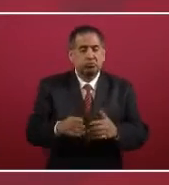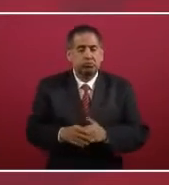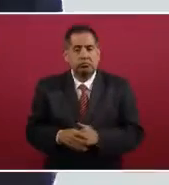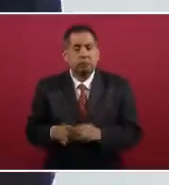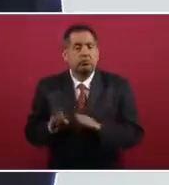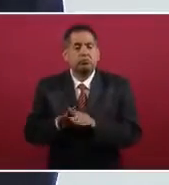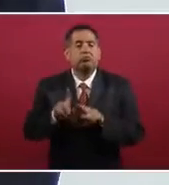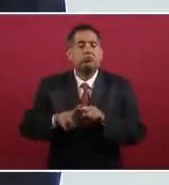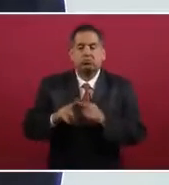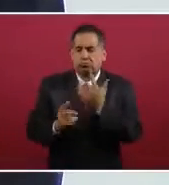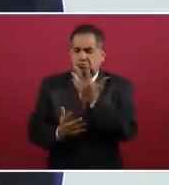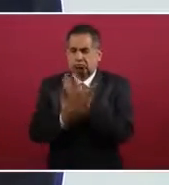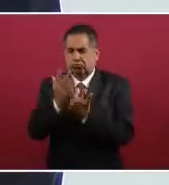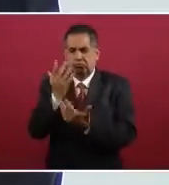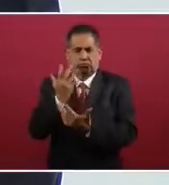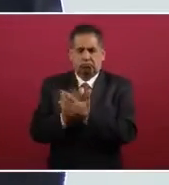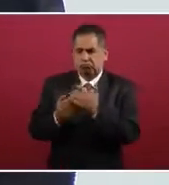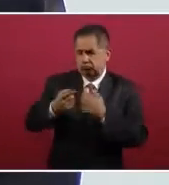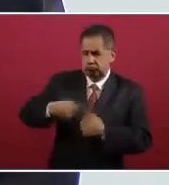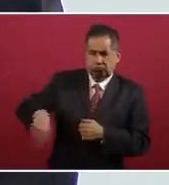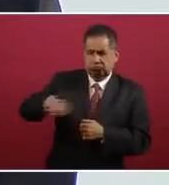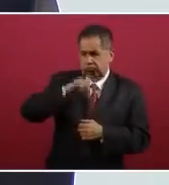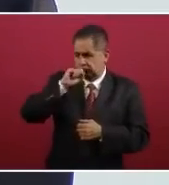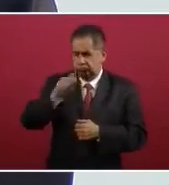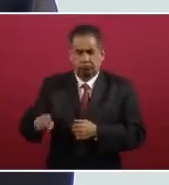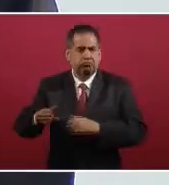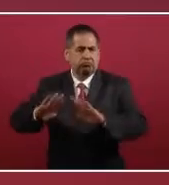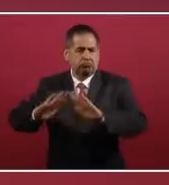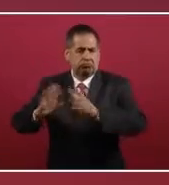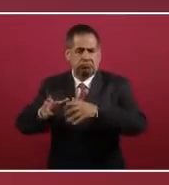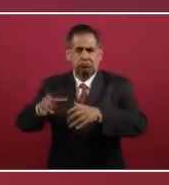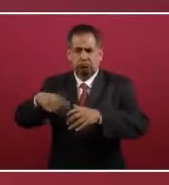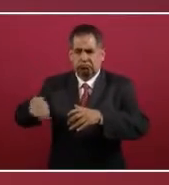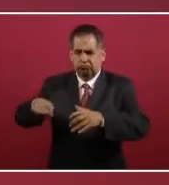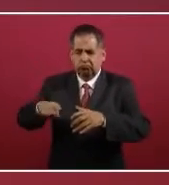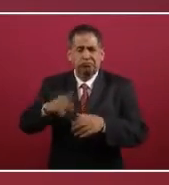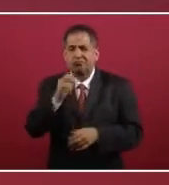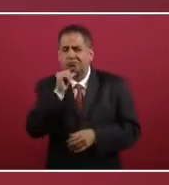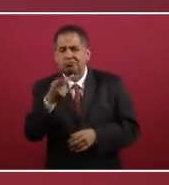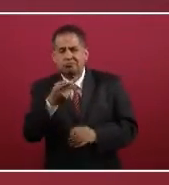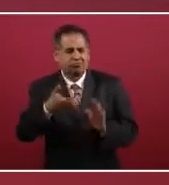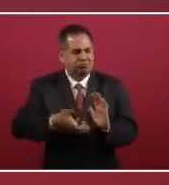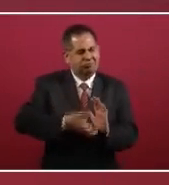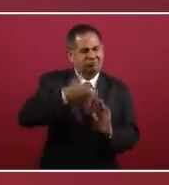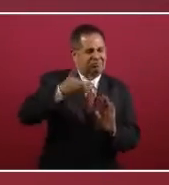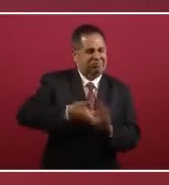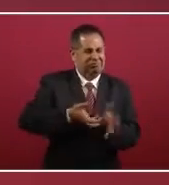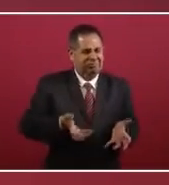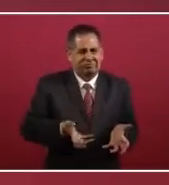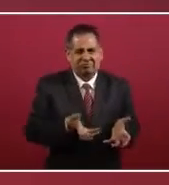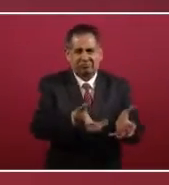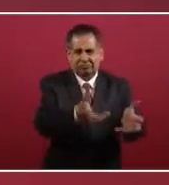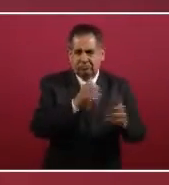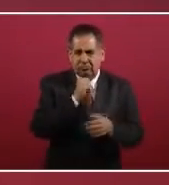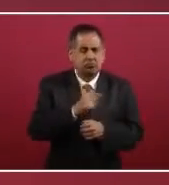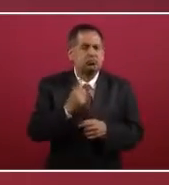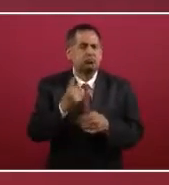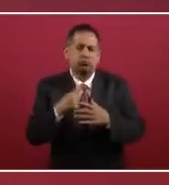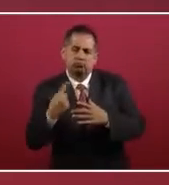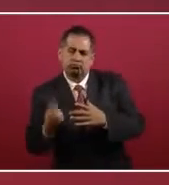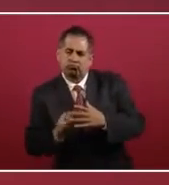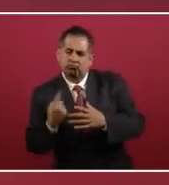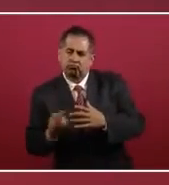la mano de obra de las mismas comunidades, sin maquinaria, solo con revolvedoras,